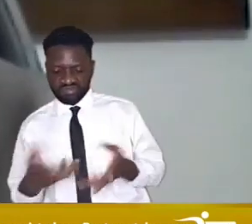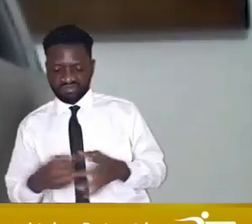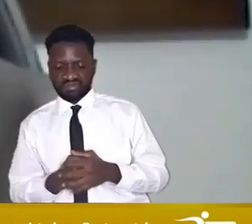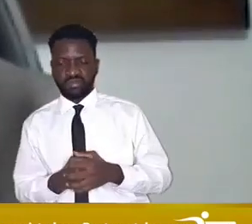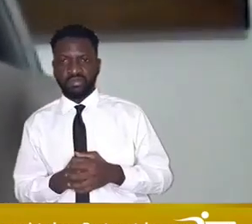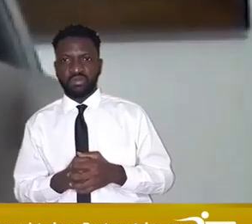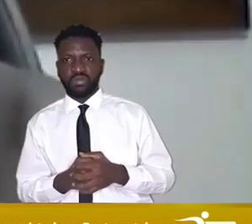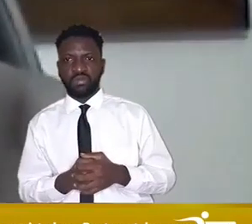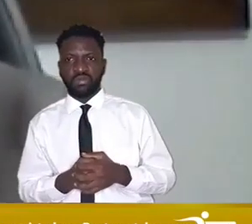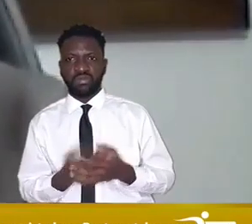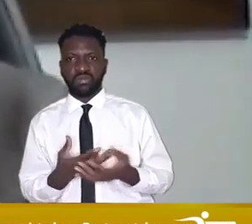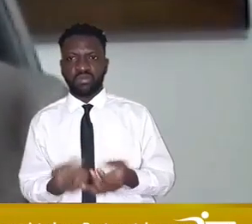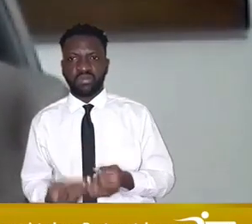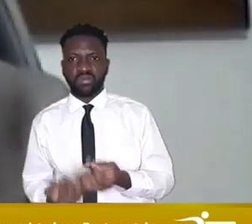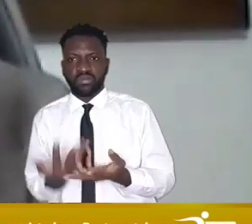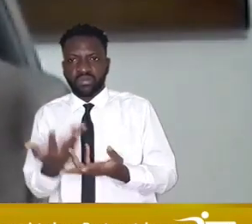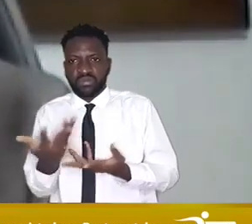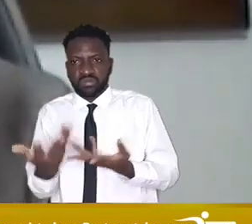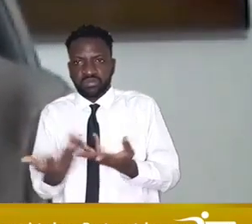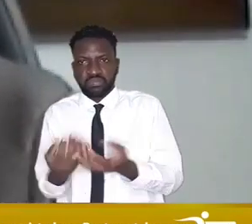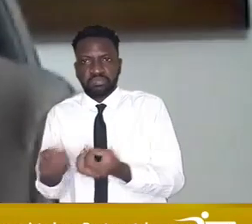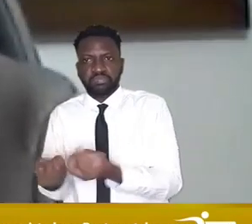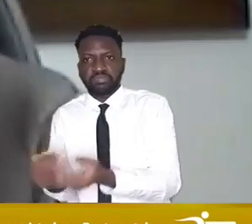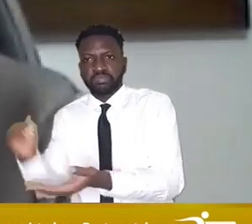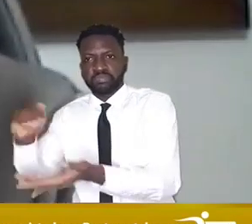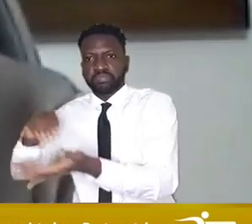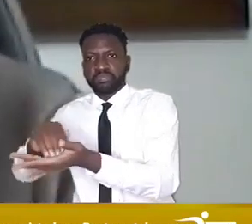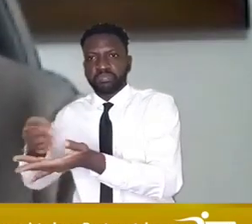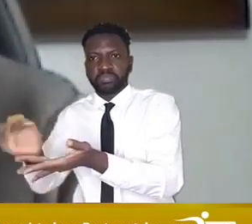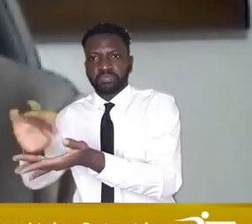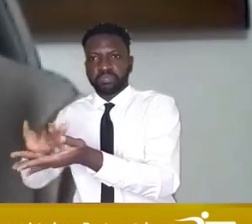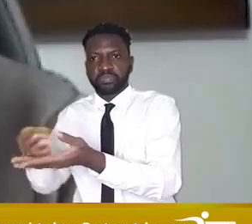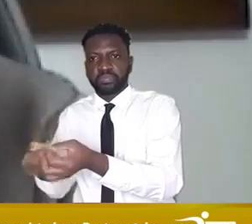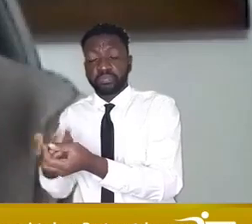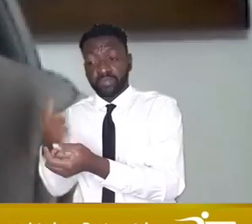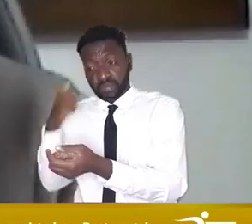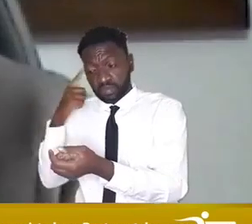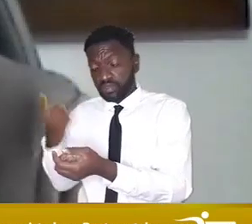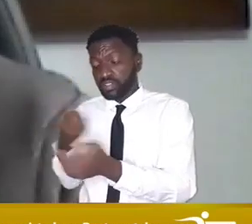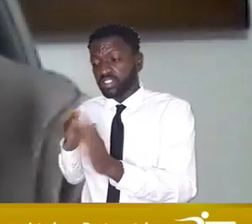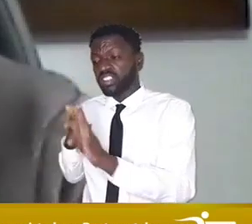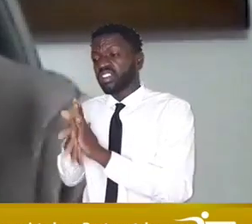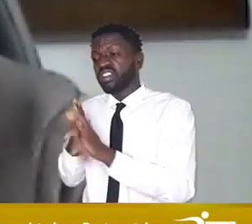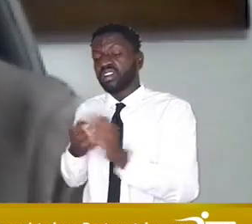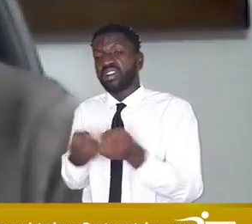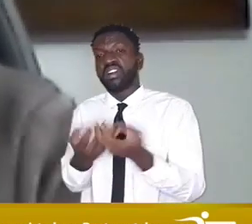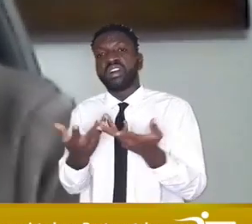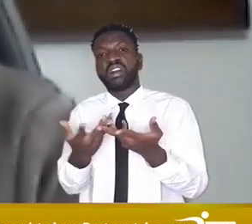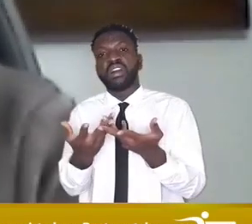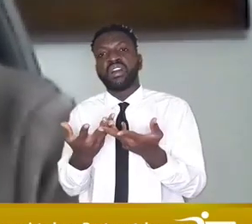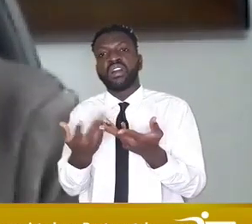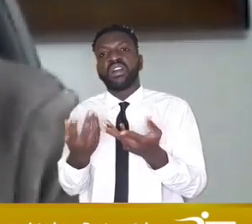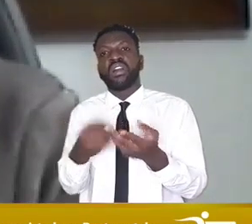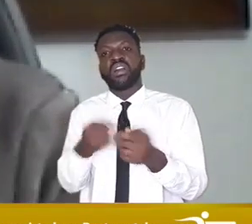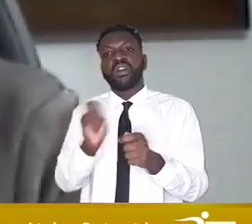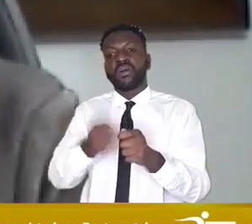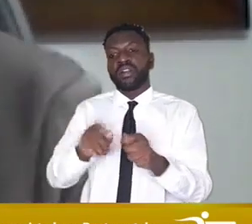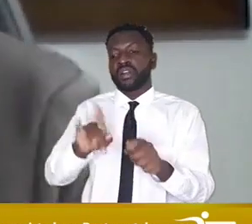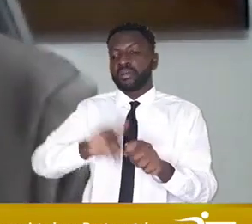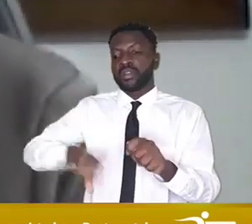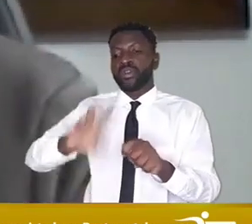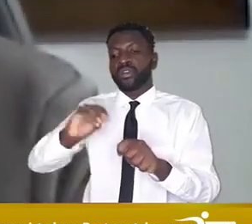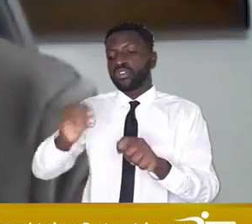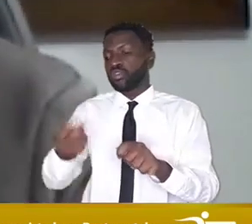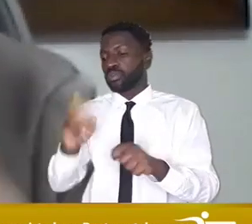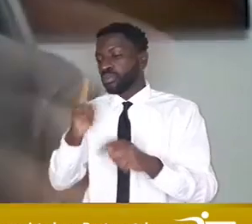siembre cizaña. Y te digo cómo se evita que el enemigo siembre cizaña. Porque